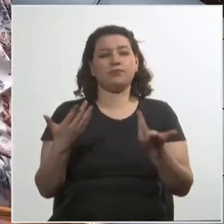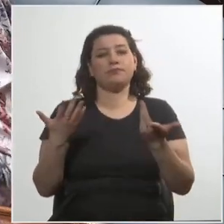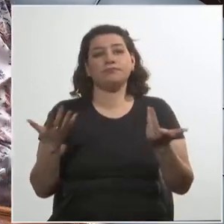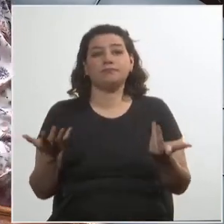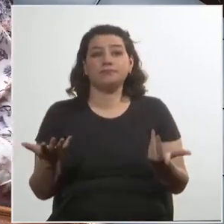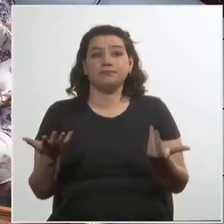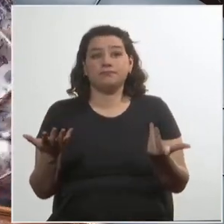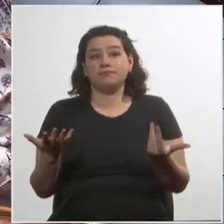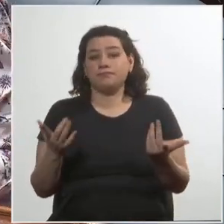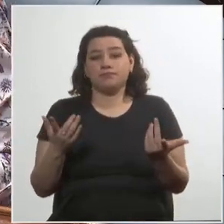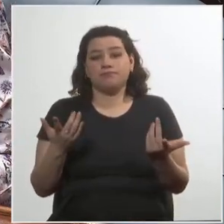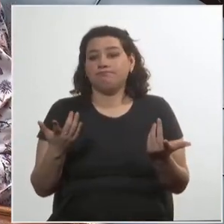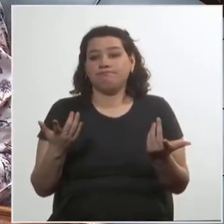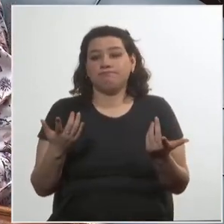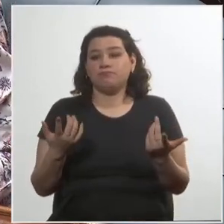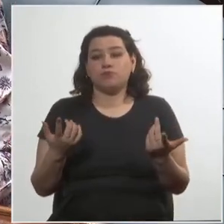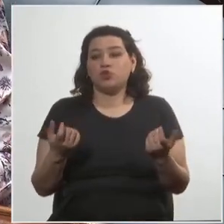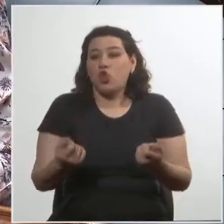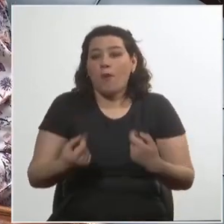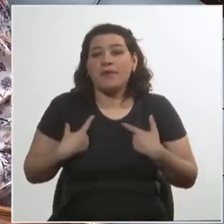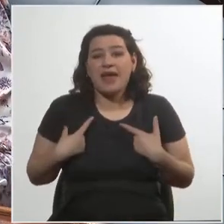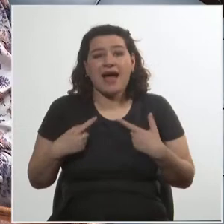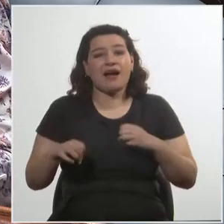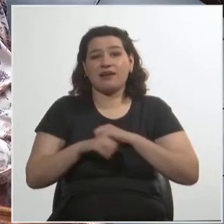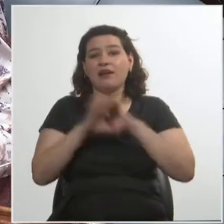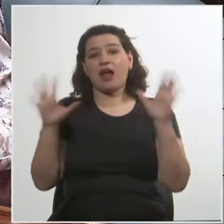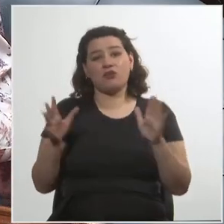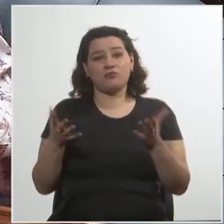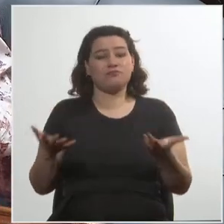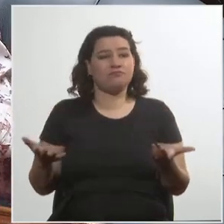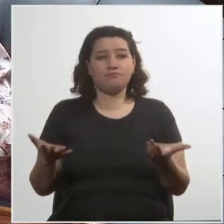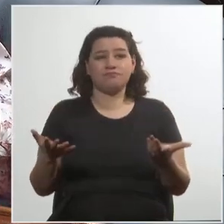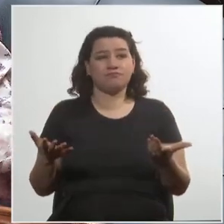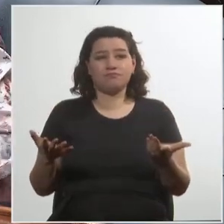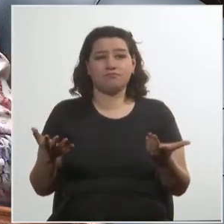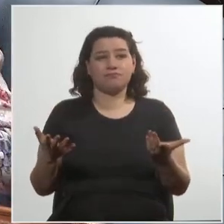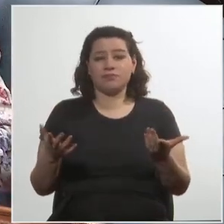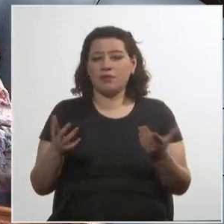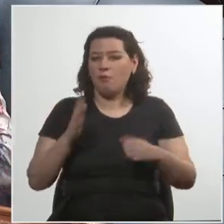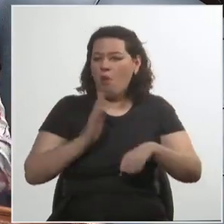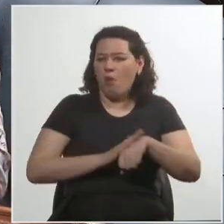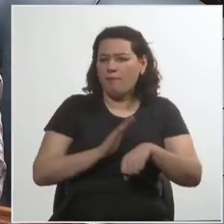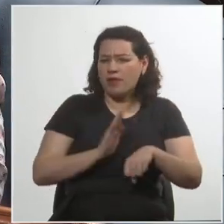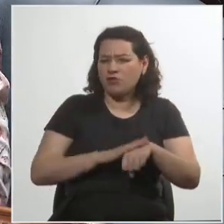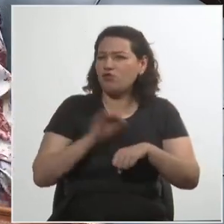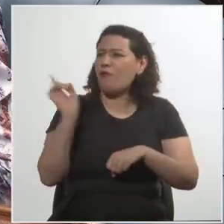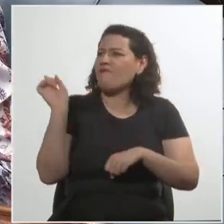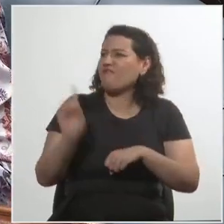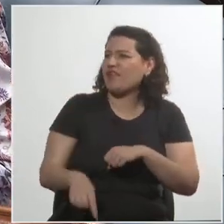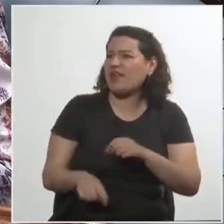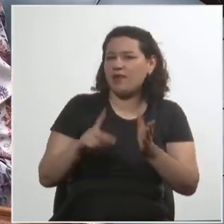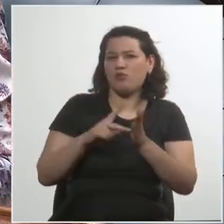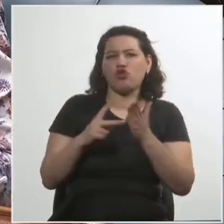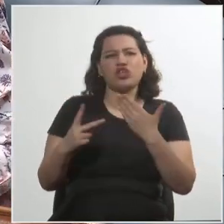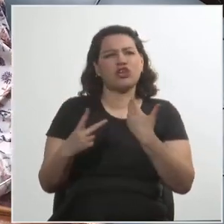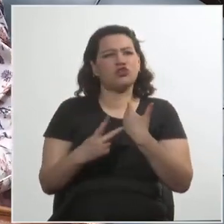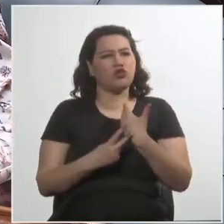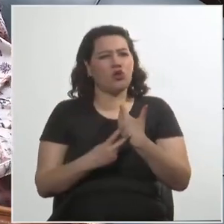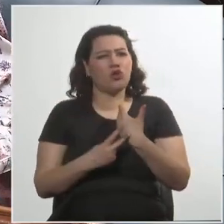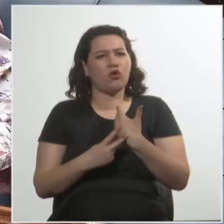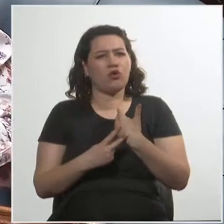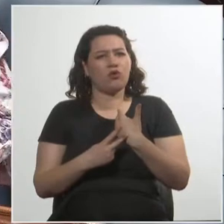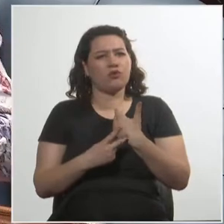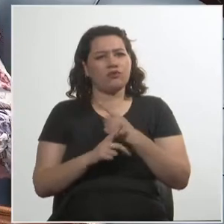No termina de cerrar señora presidenta ni la oportunidad en la cual este proyecto se presenta